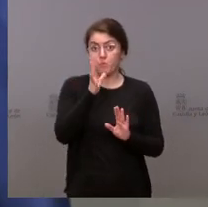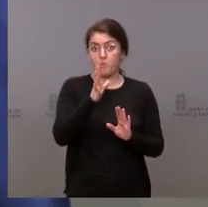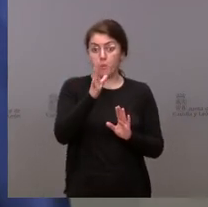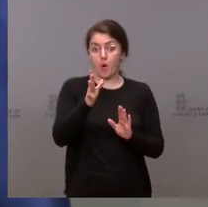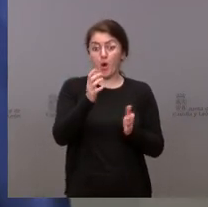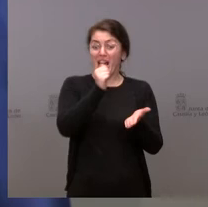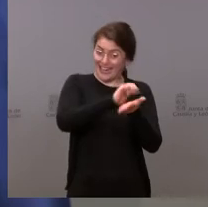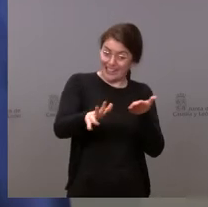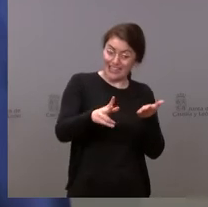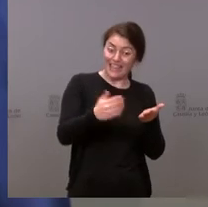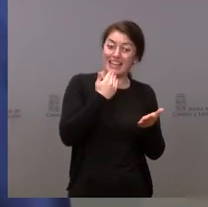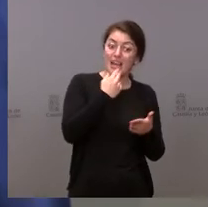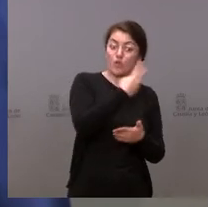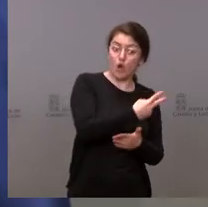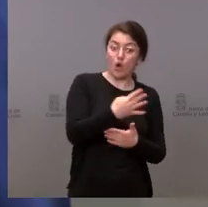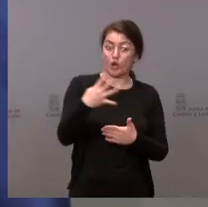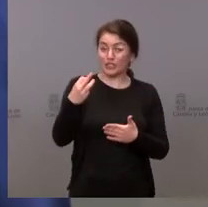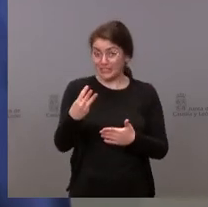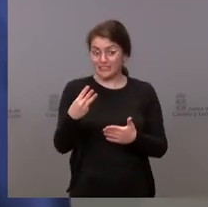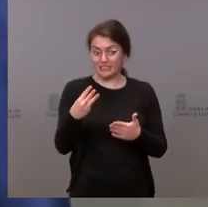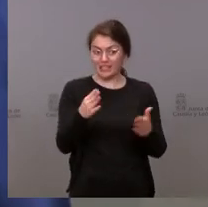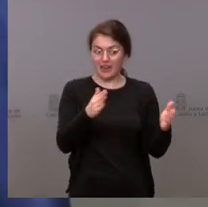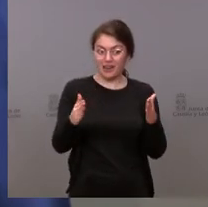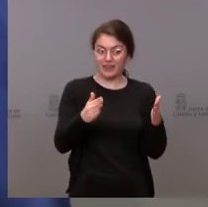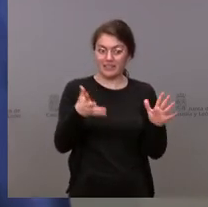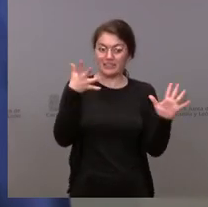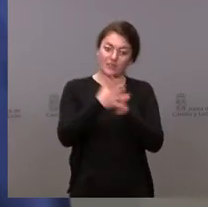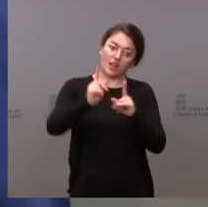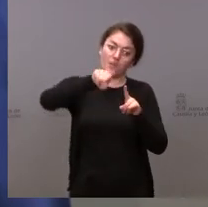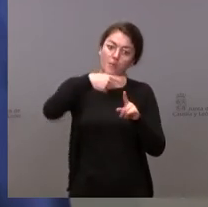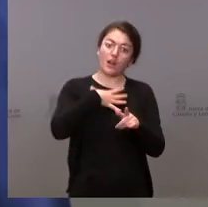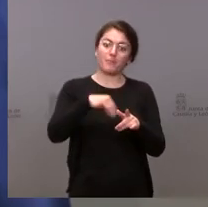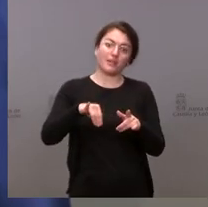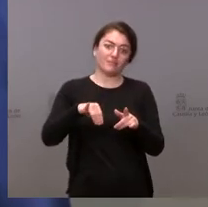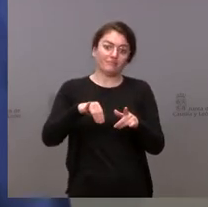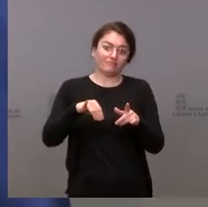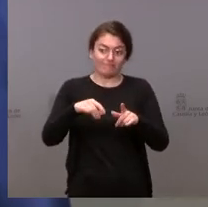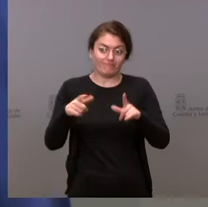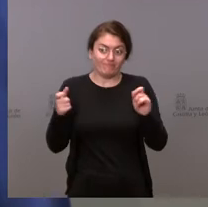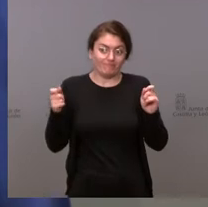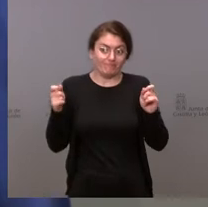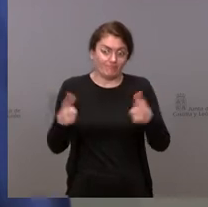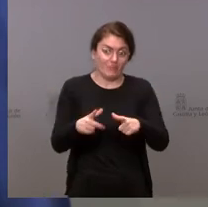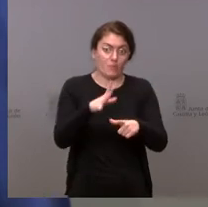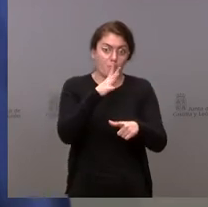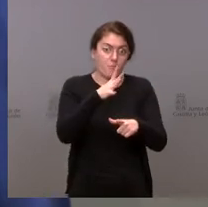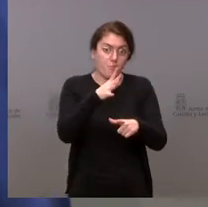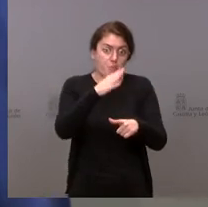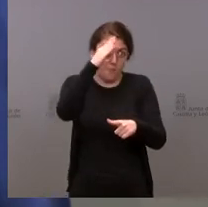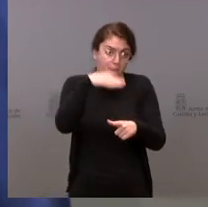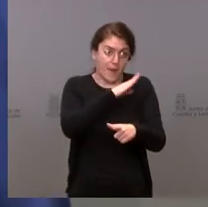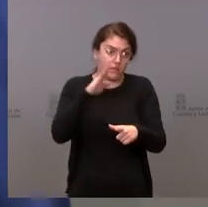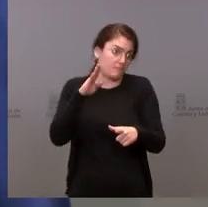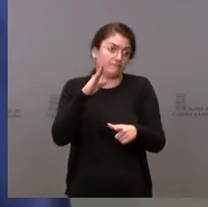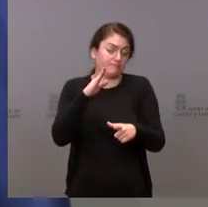pudiera suponer les una hipotética reducción de la demanda por parte de los padres y de las madres de estos